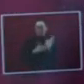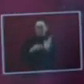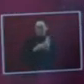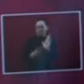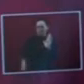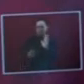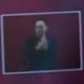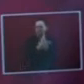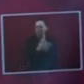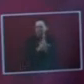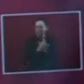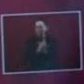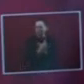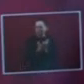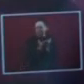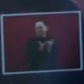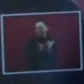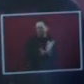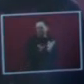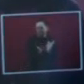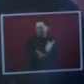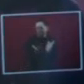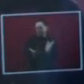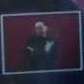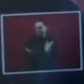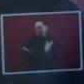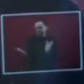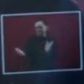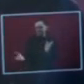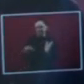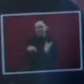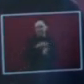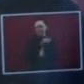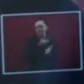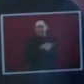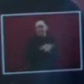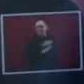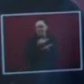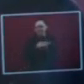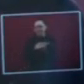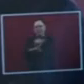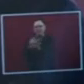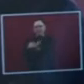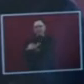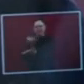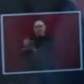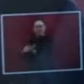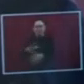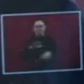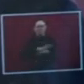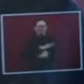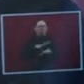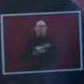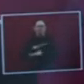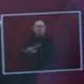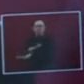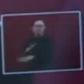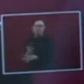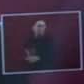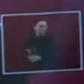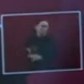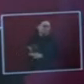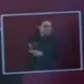insistido sobre la fecha propuesta para la revocación del mandato. Ha enumerado el presidente Andrés